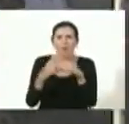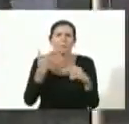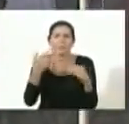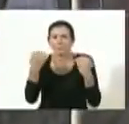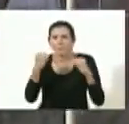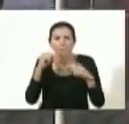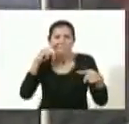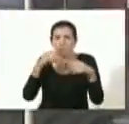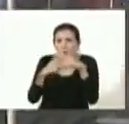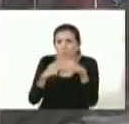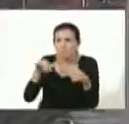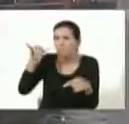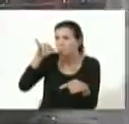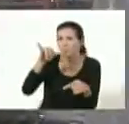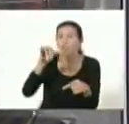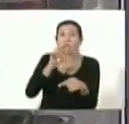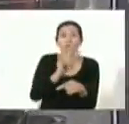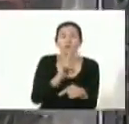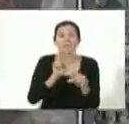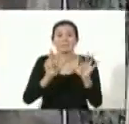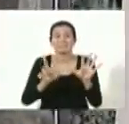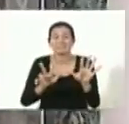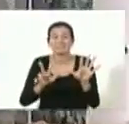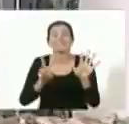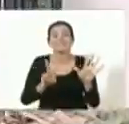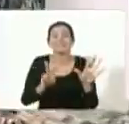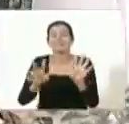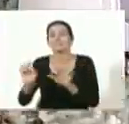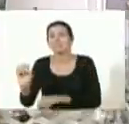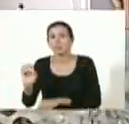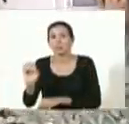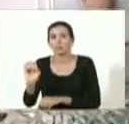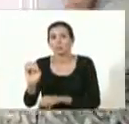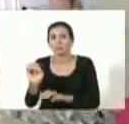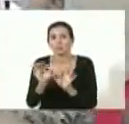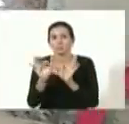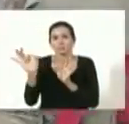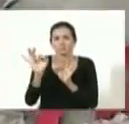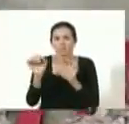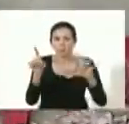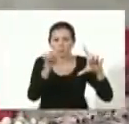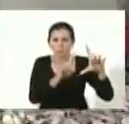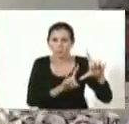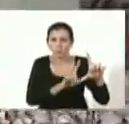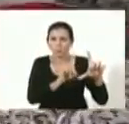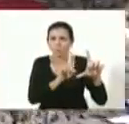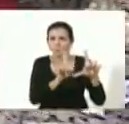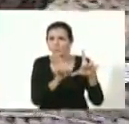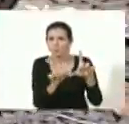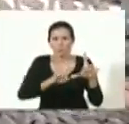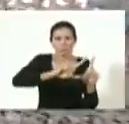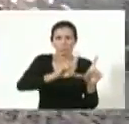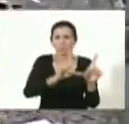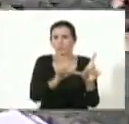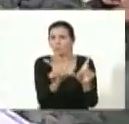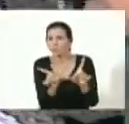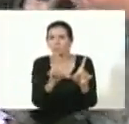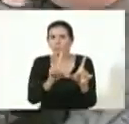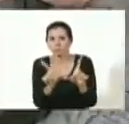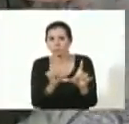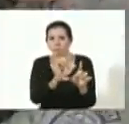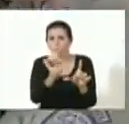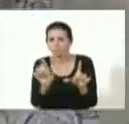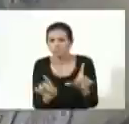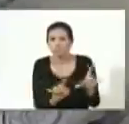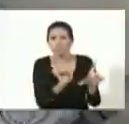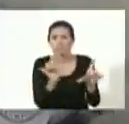radial 270, distancia 55 kilómetros, a una velocidad de 220